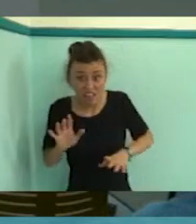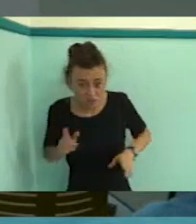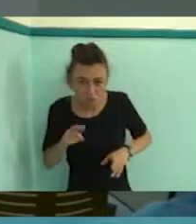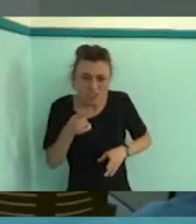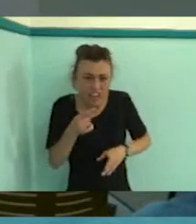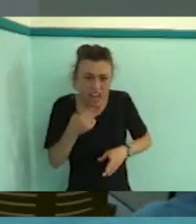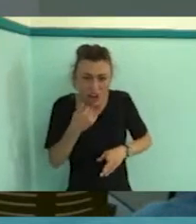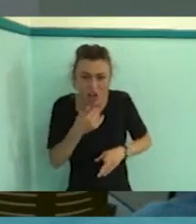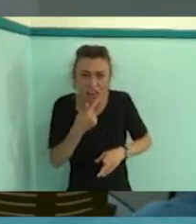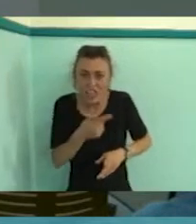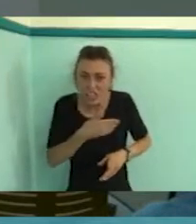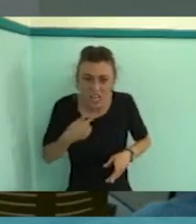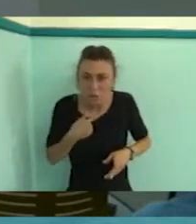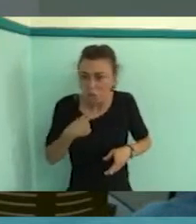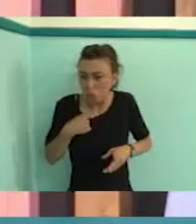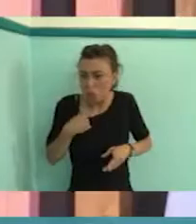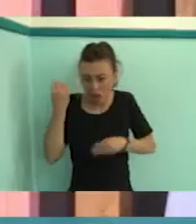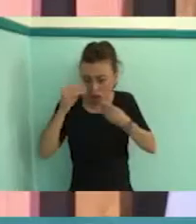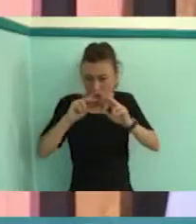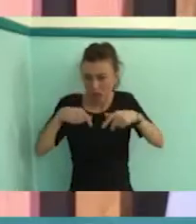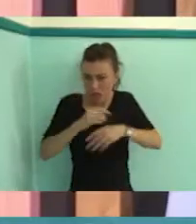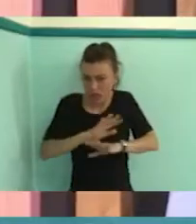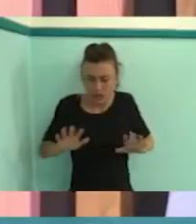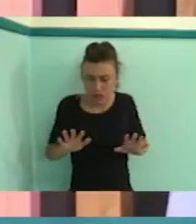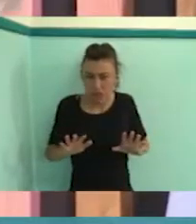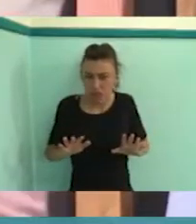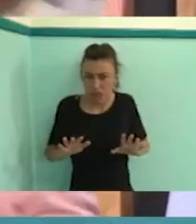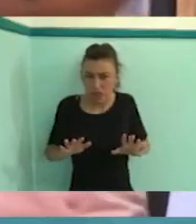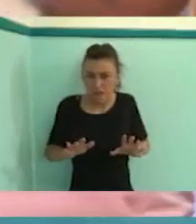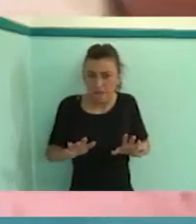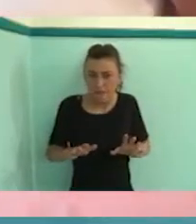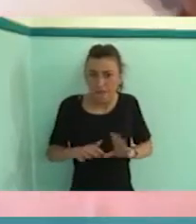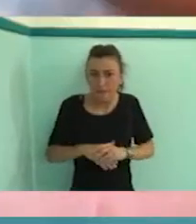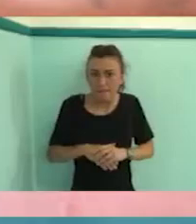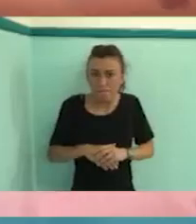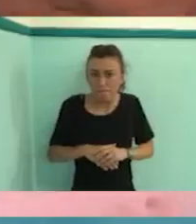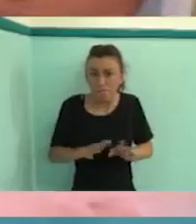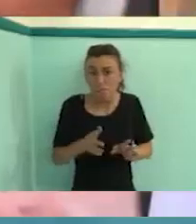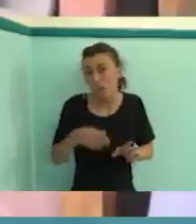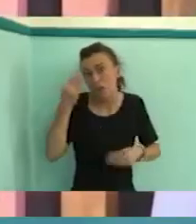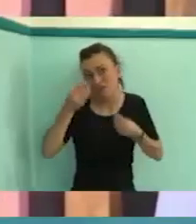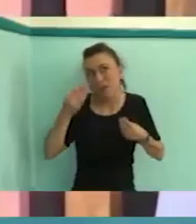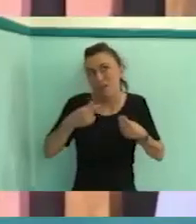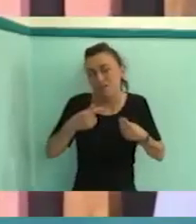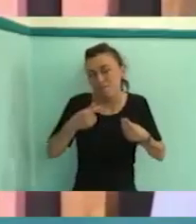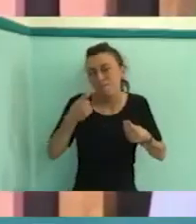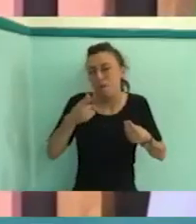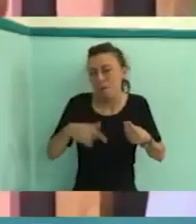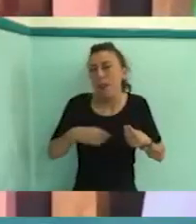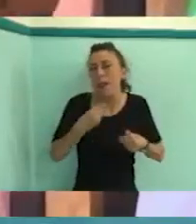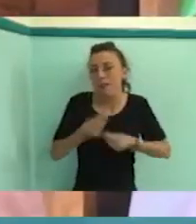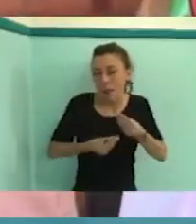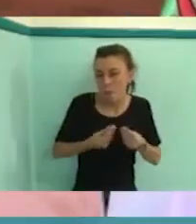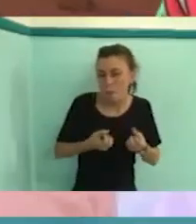pongas en un comentario No aportas nada recordar que al otro lado hay personas reflexionar para qué hacemos lo que hacemos cuando yo le voy a decir a el zapat aquí lo mal que le